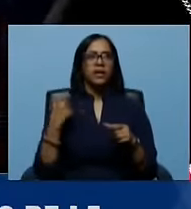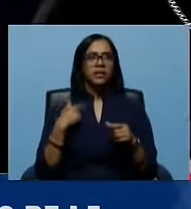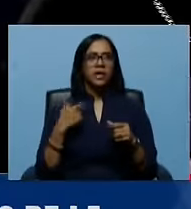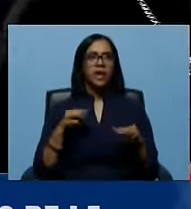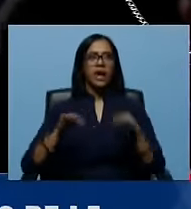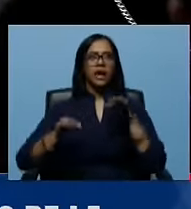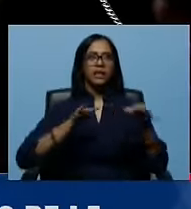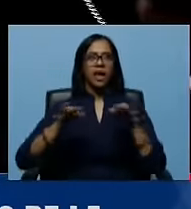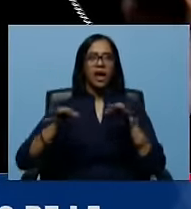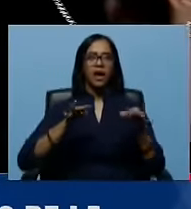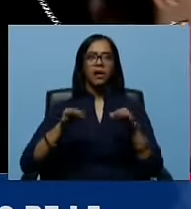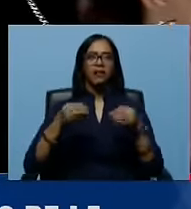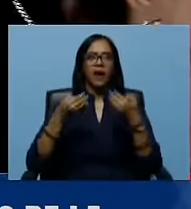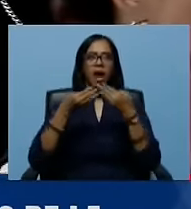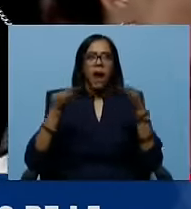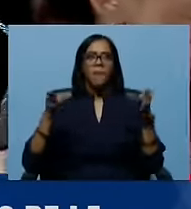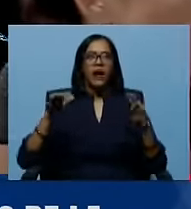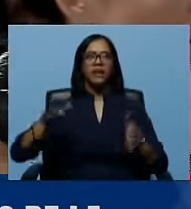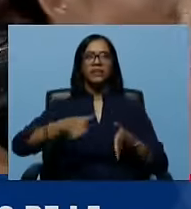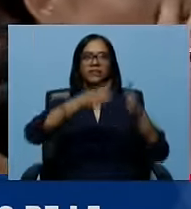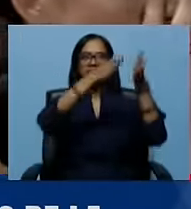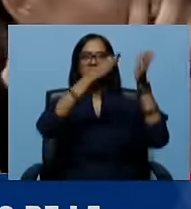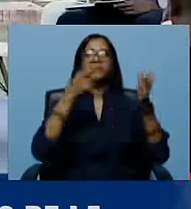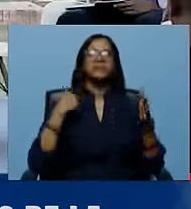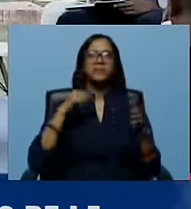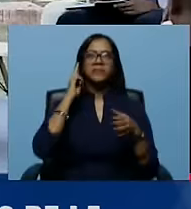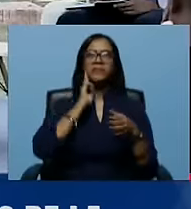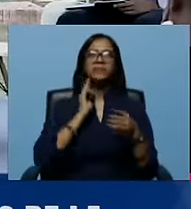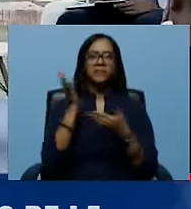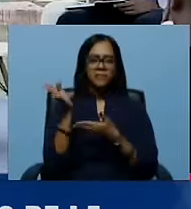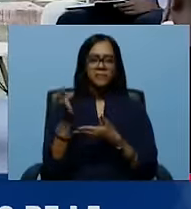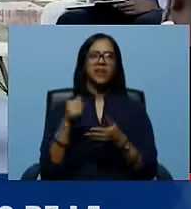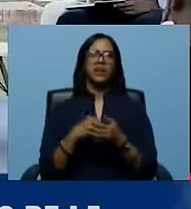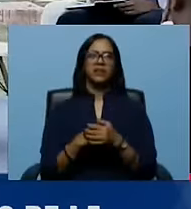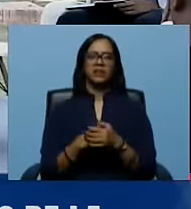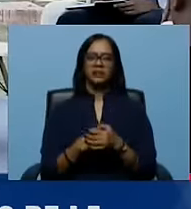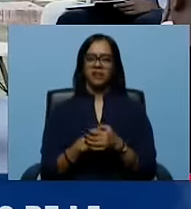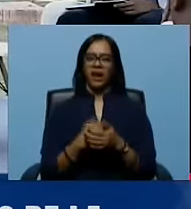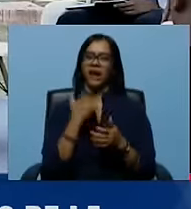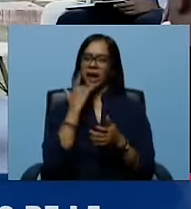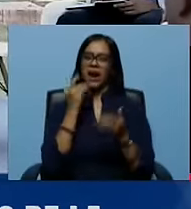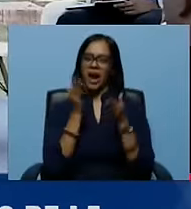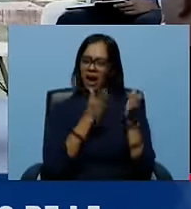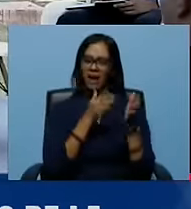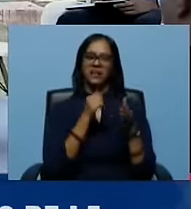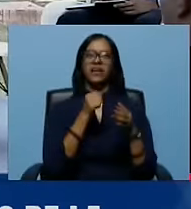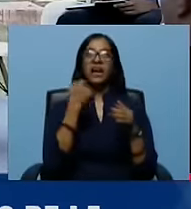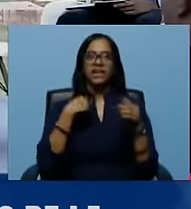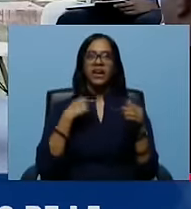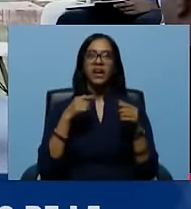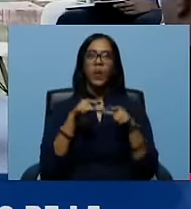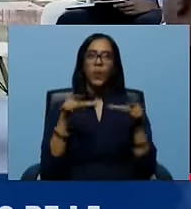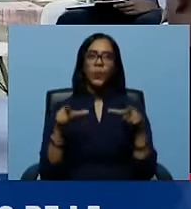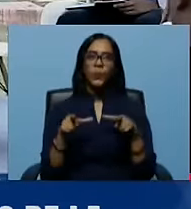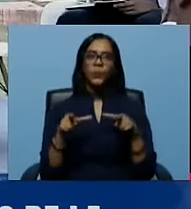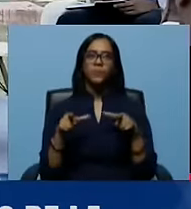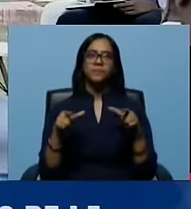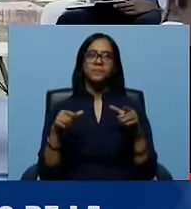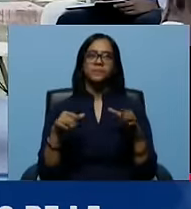anfiteatro en la puerta del Panteón Nacional, tiene a Bolívar allí y a los héroes al lado, tiene un bulevar al